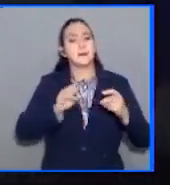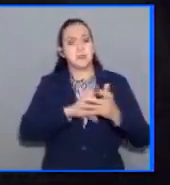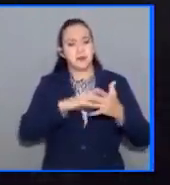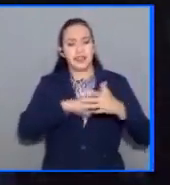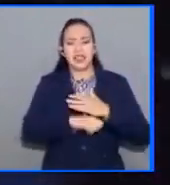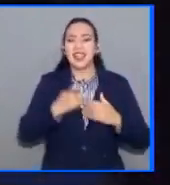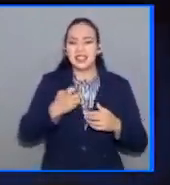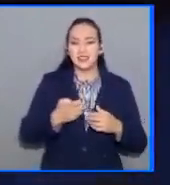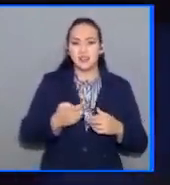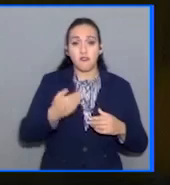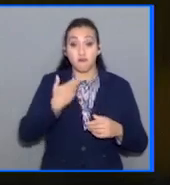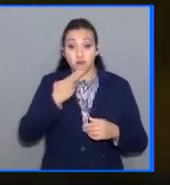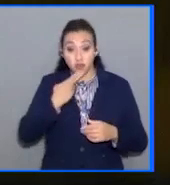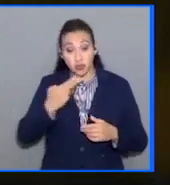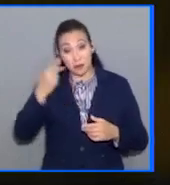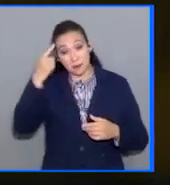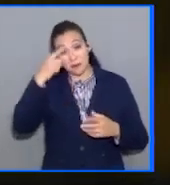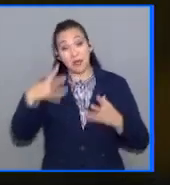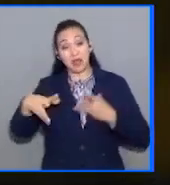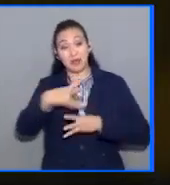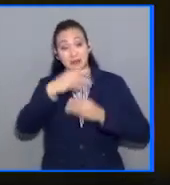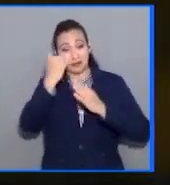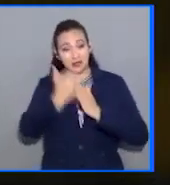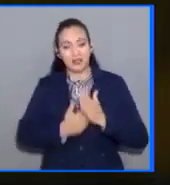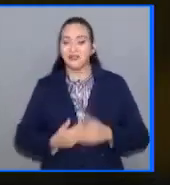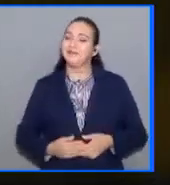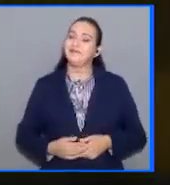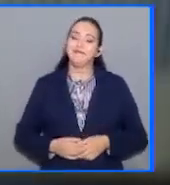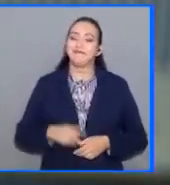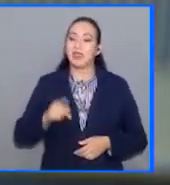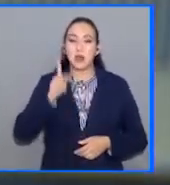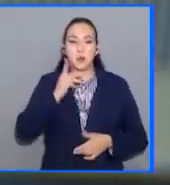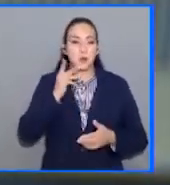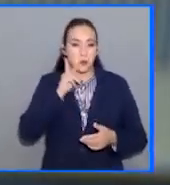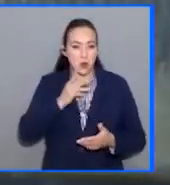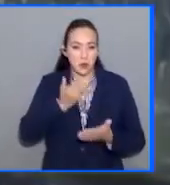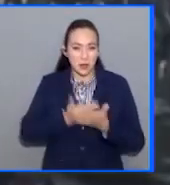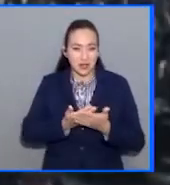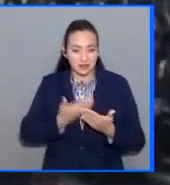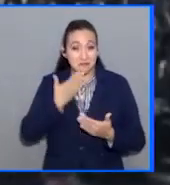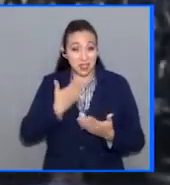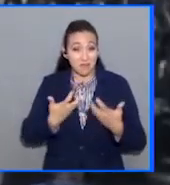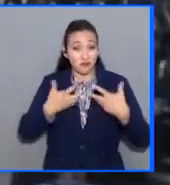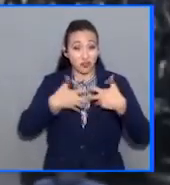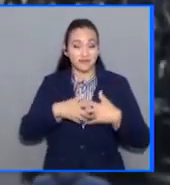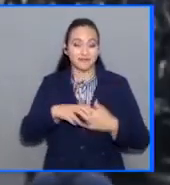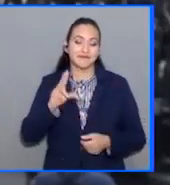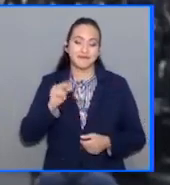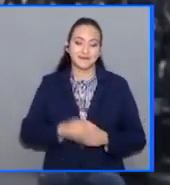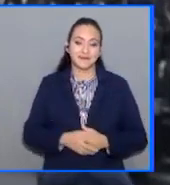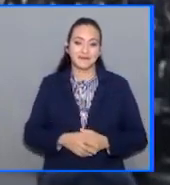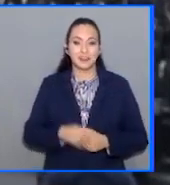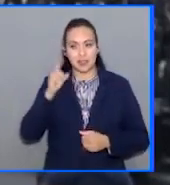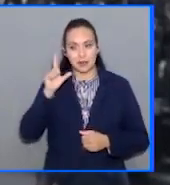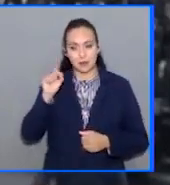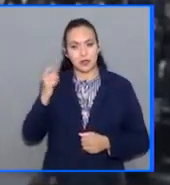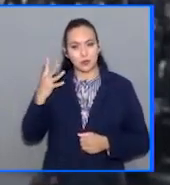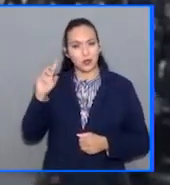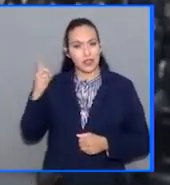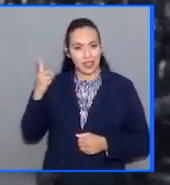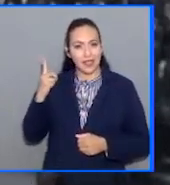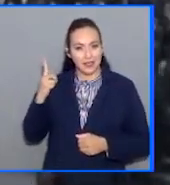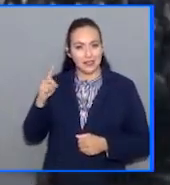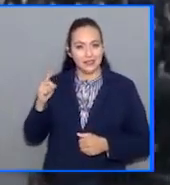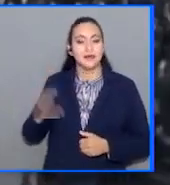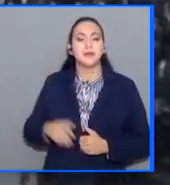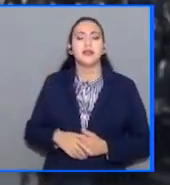violencia, y que de eso no hay evidencia. Por ejemplo, añadió, el 24 de diciembre pasado se reformó la